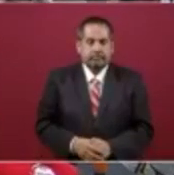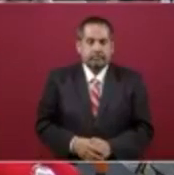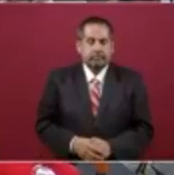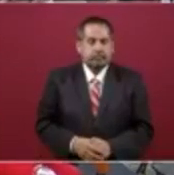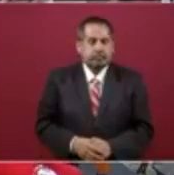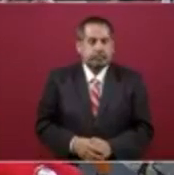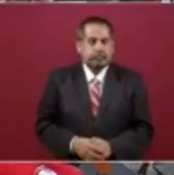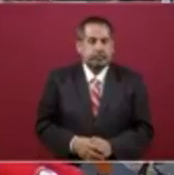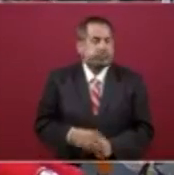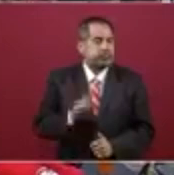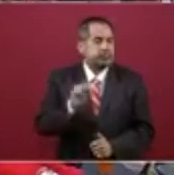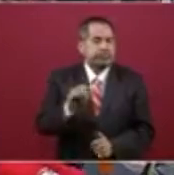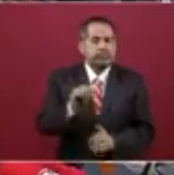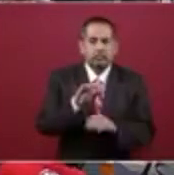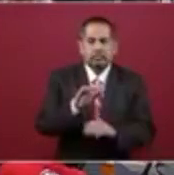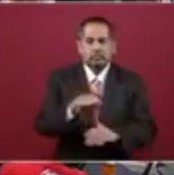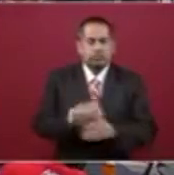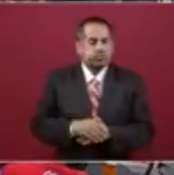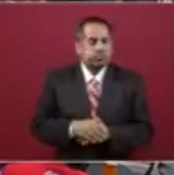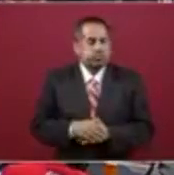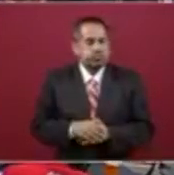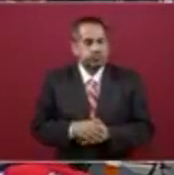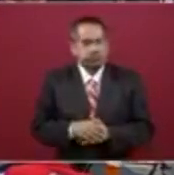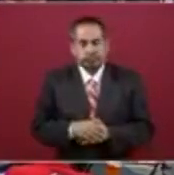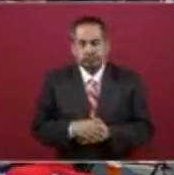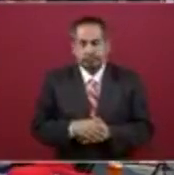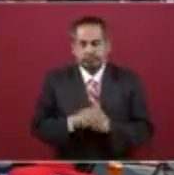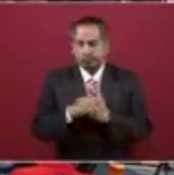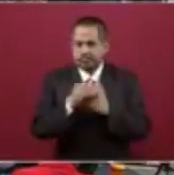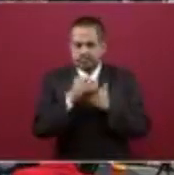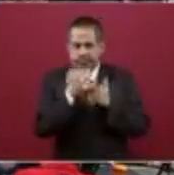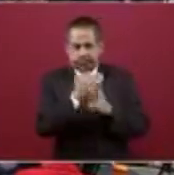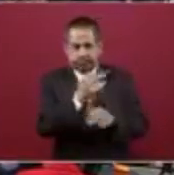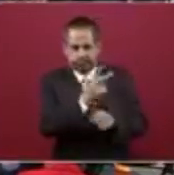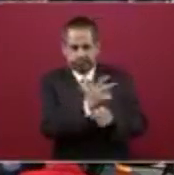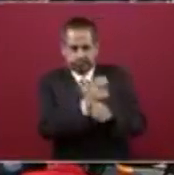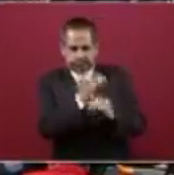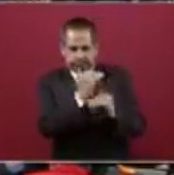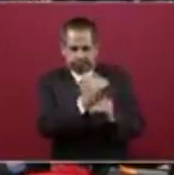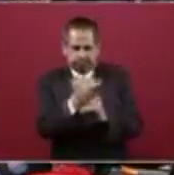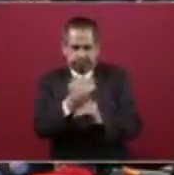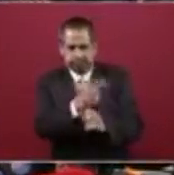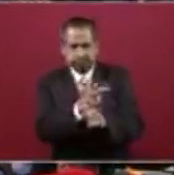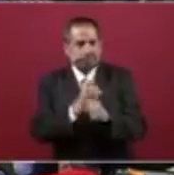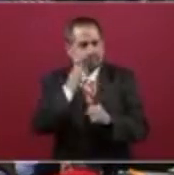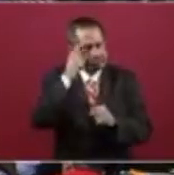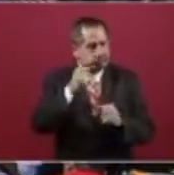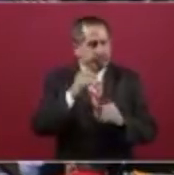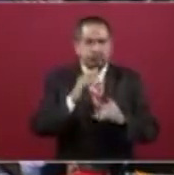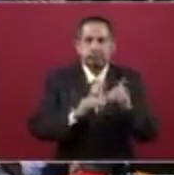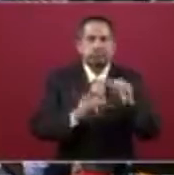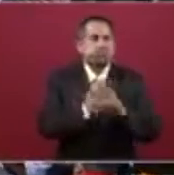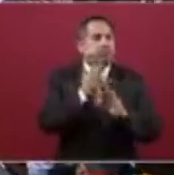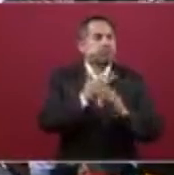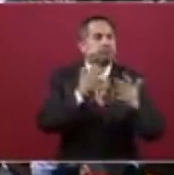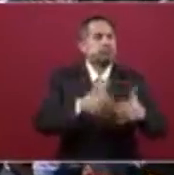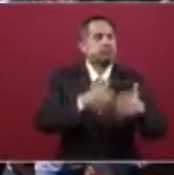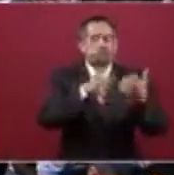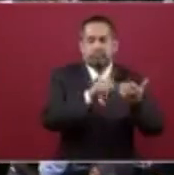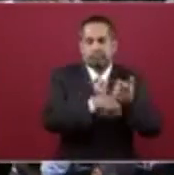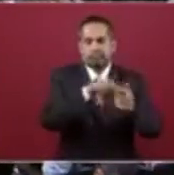Sí, respecto a la invitación restringida para la construcción de la refinería para el Project